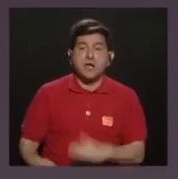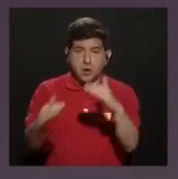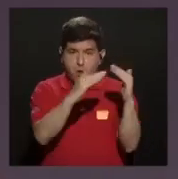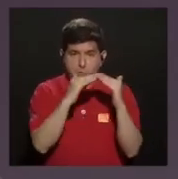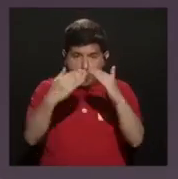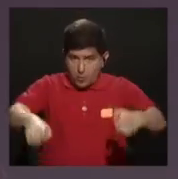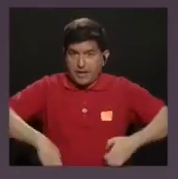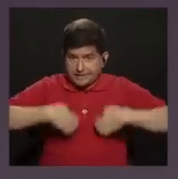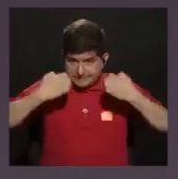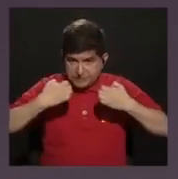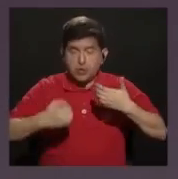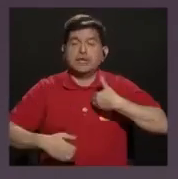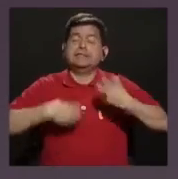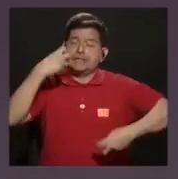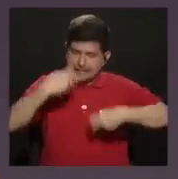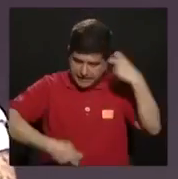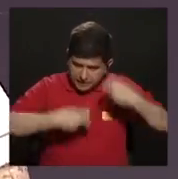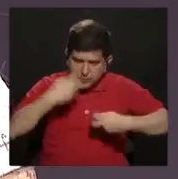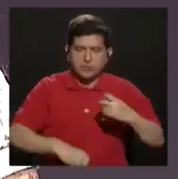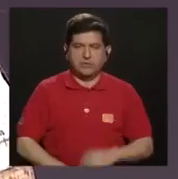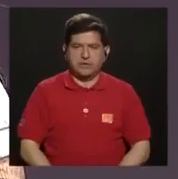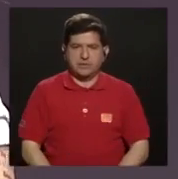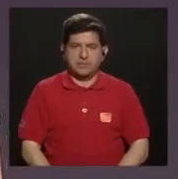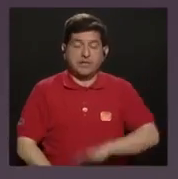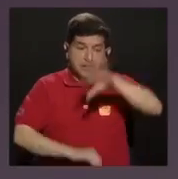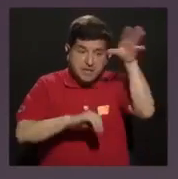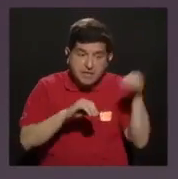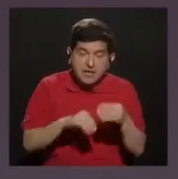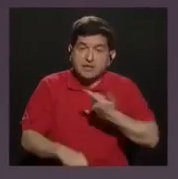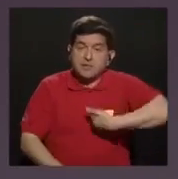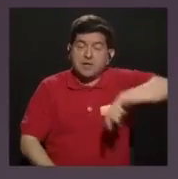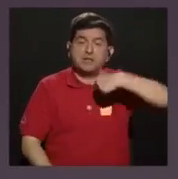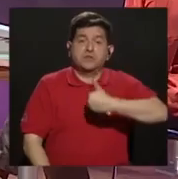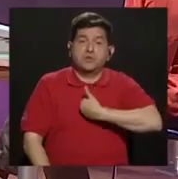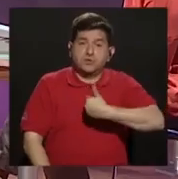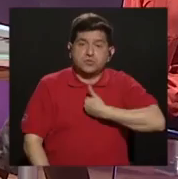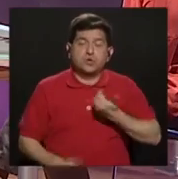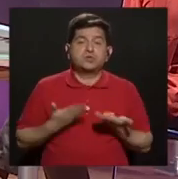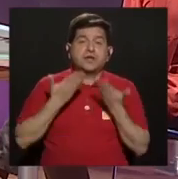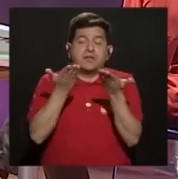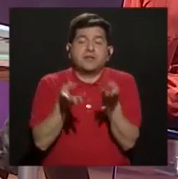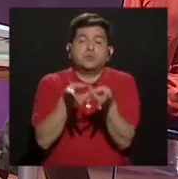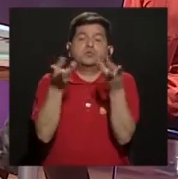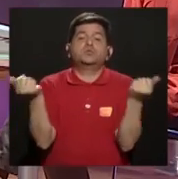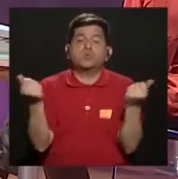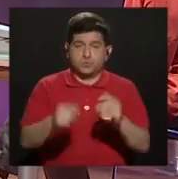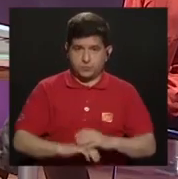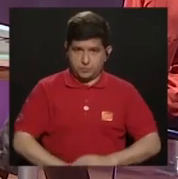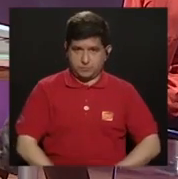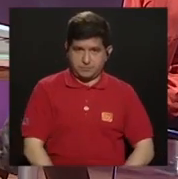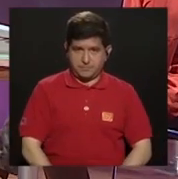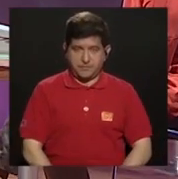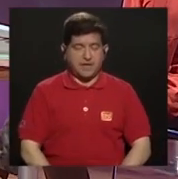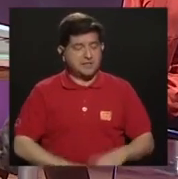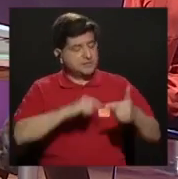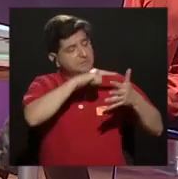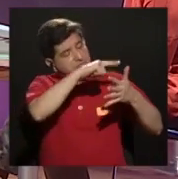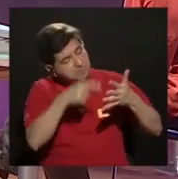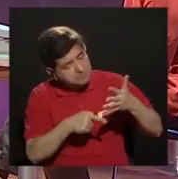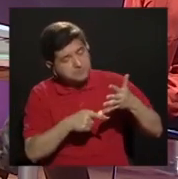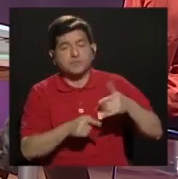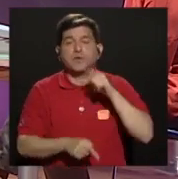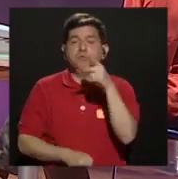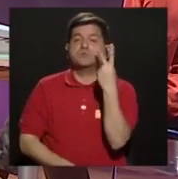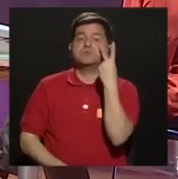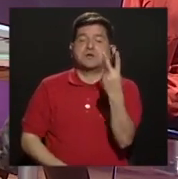y tenemos esta problemática, y más que esta problemática, nosotras mismas le traemos a usted la solución. Haga A, B, C y D y